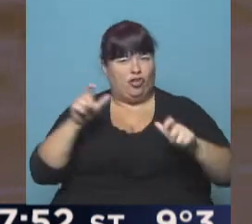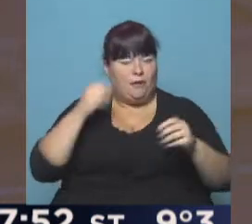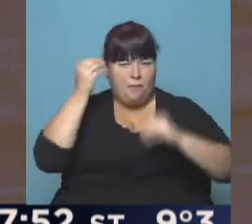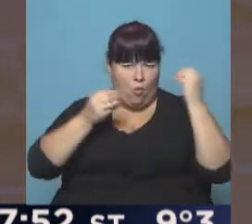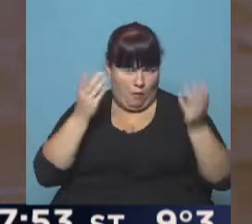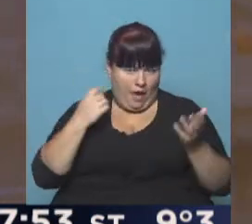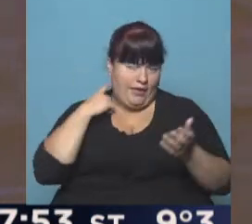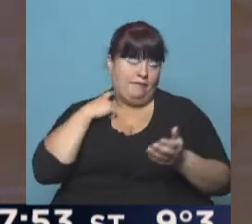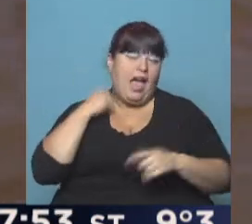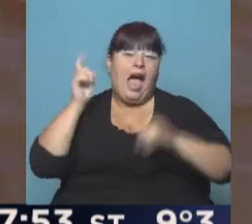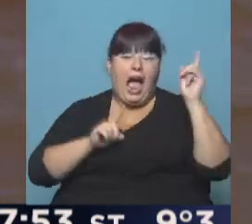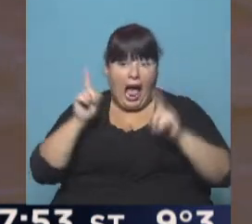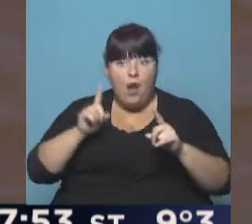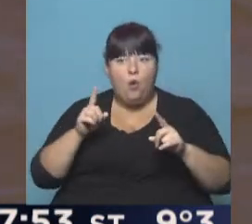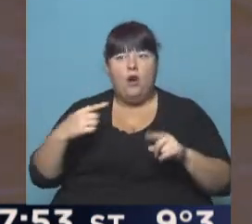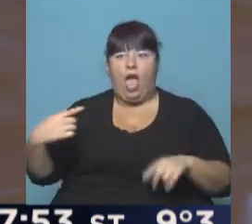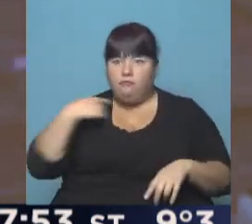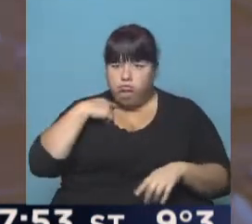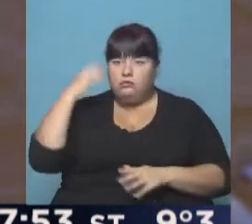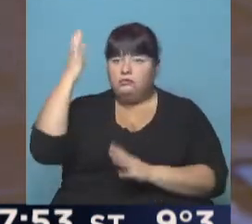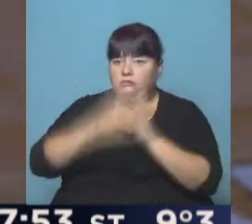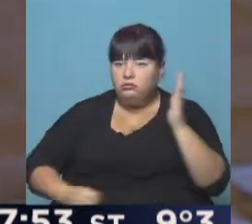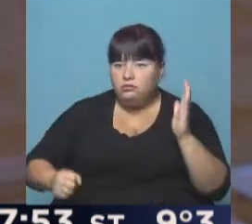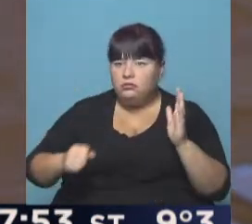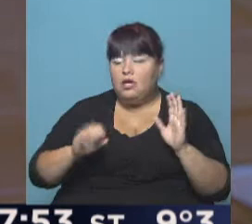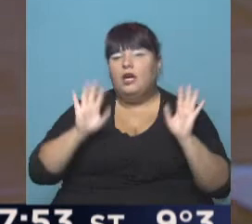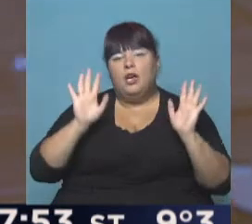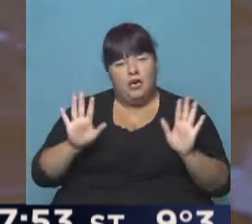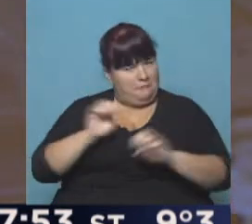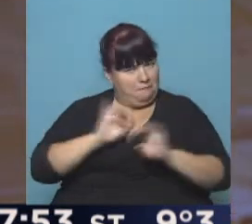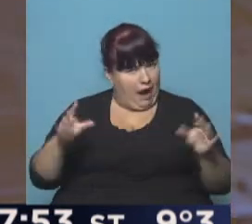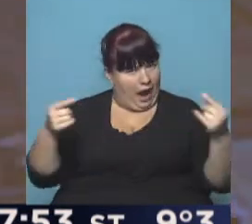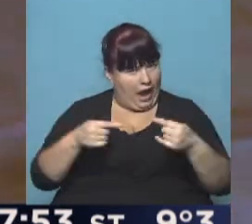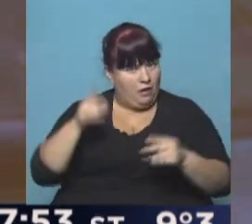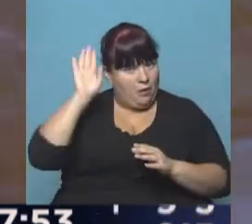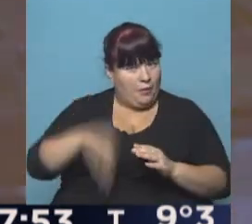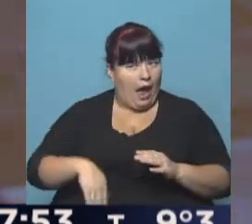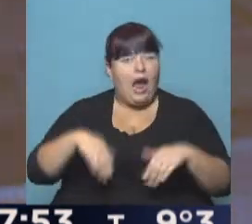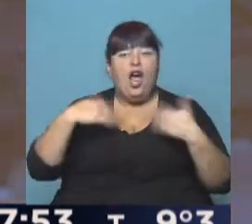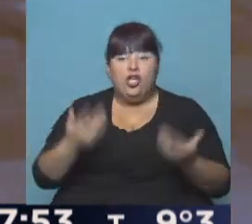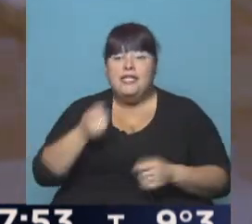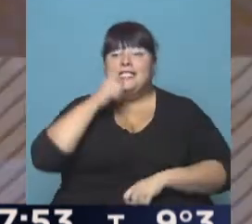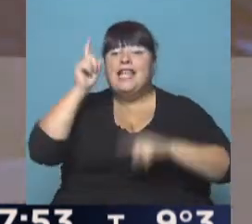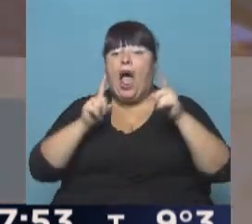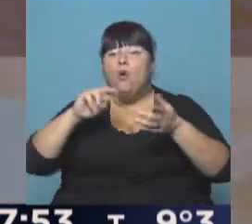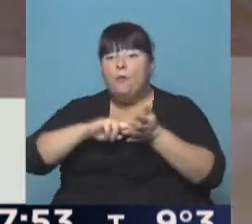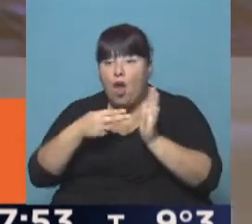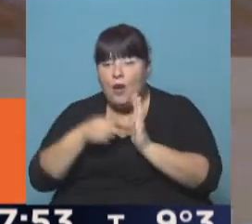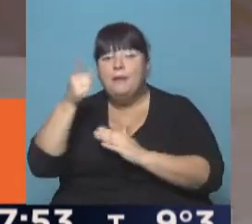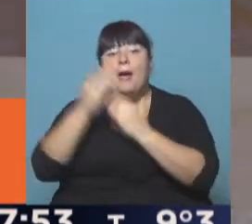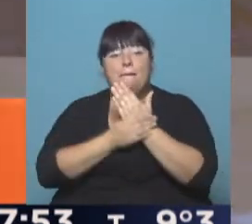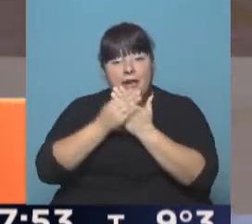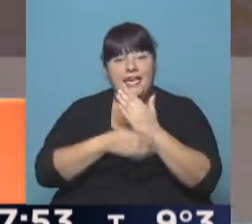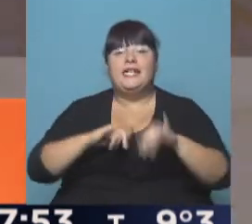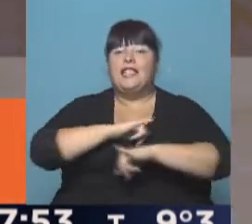personas y hay algunas que se vieron afectadas y muy injustamente por esta baja y por eso si hay algún problema la ministra